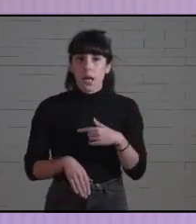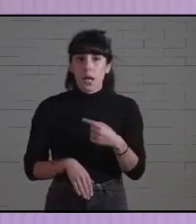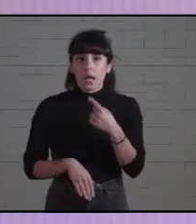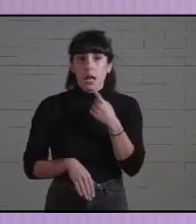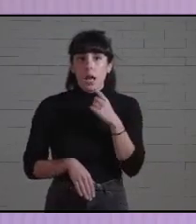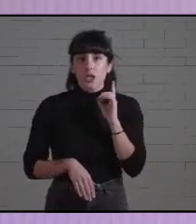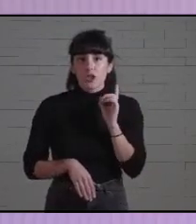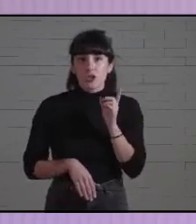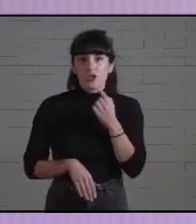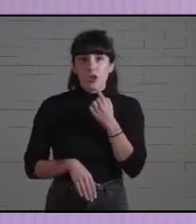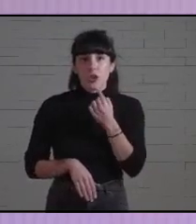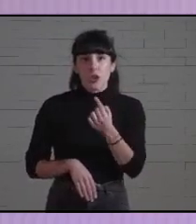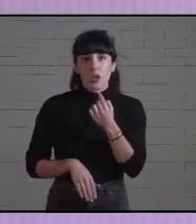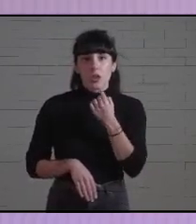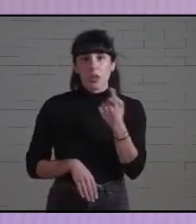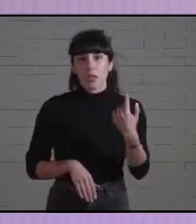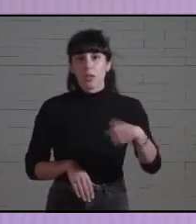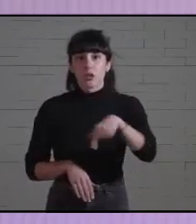solamente decir que